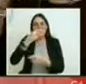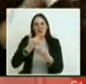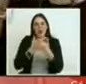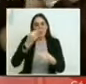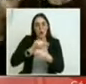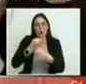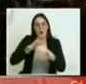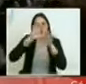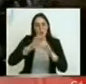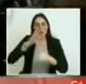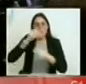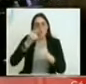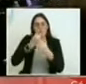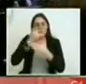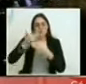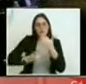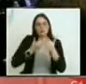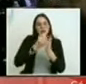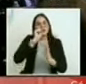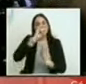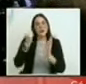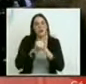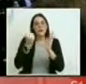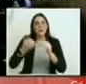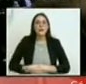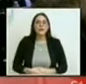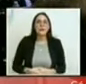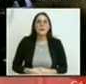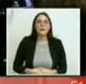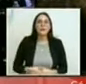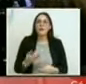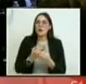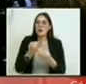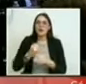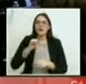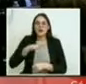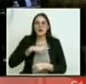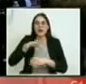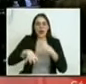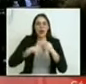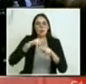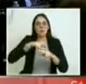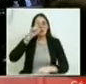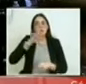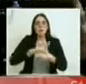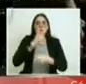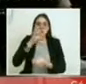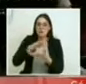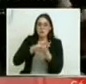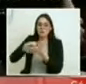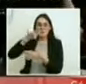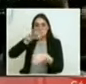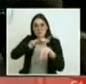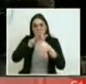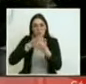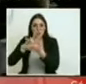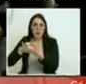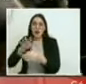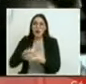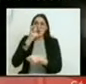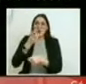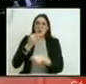dictamen. Hay mayoría calificada, en consecuencia queda aprobado en lo